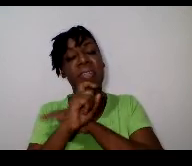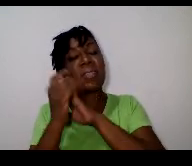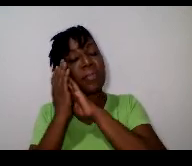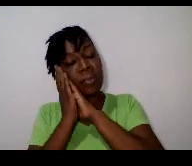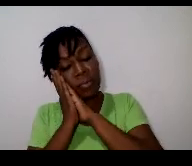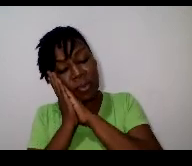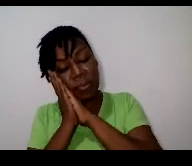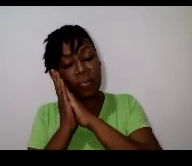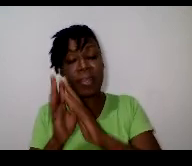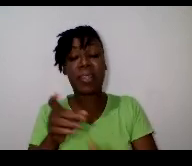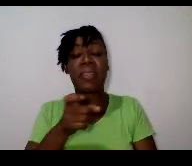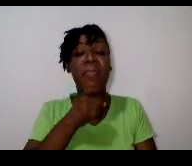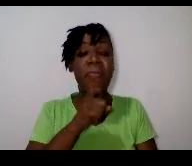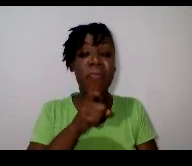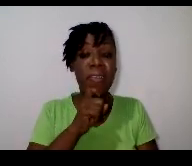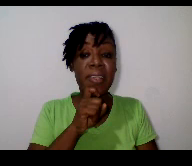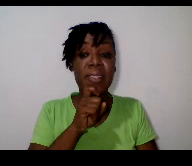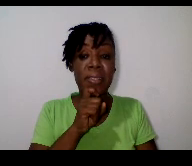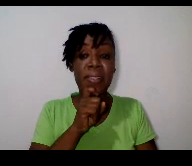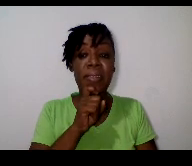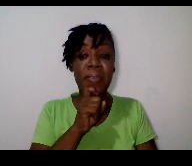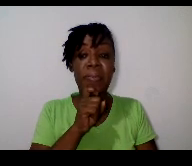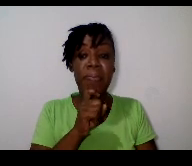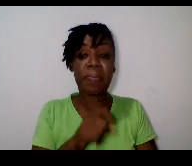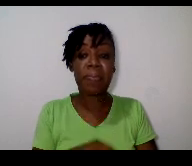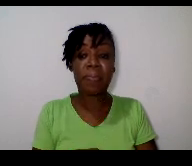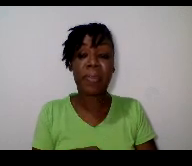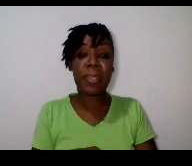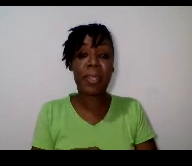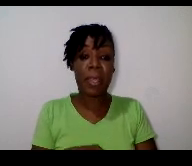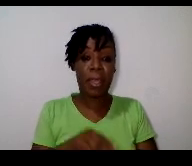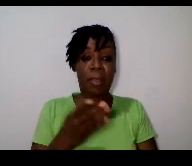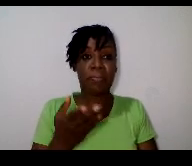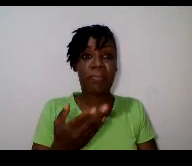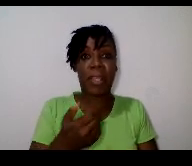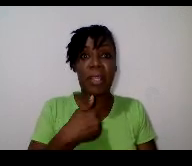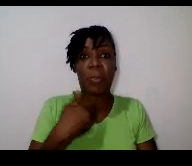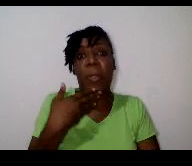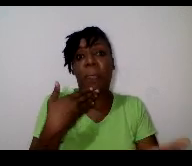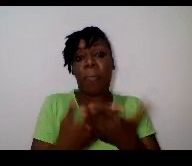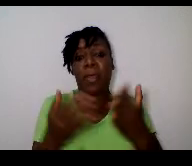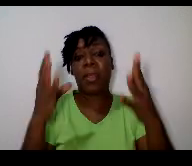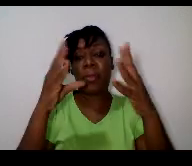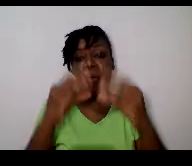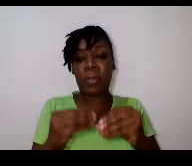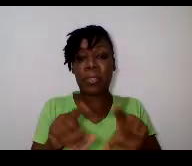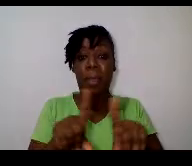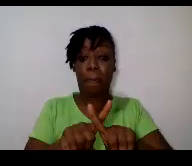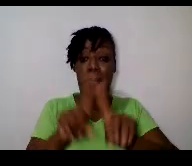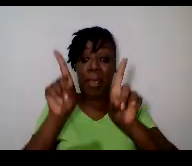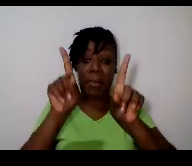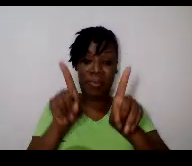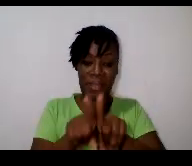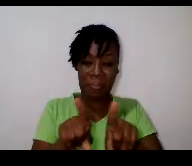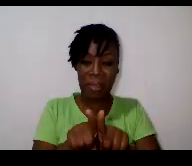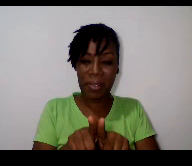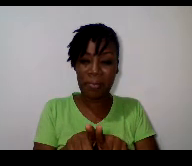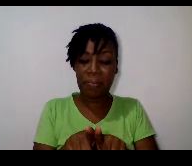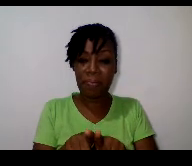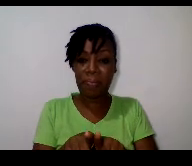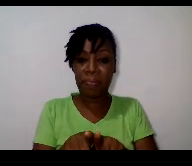les cuesta efectivamente pasar una buena noche, digamos, pero al mismo tiempo